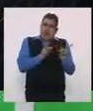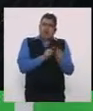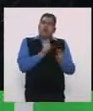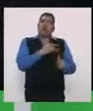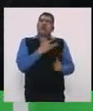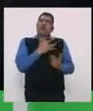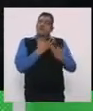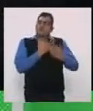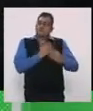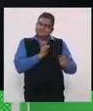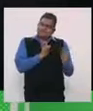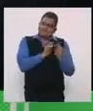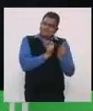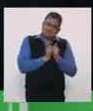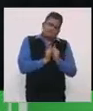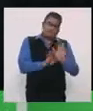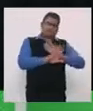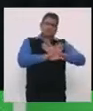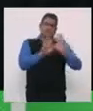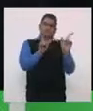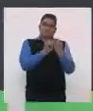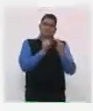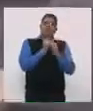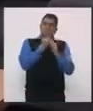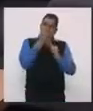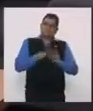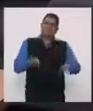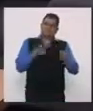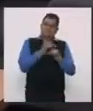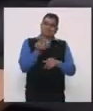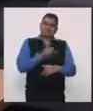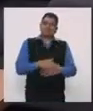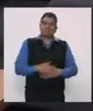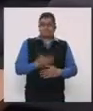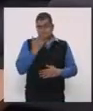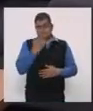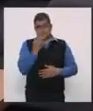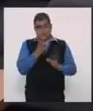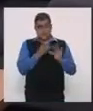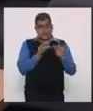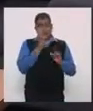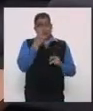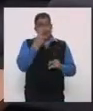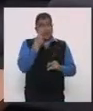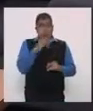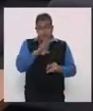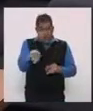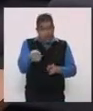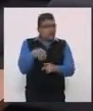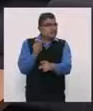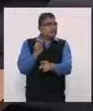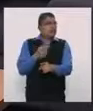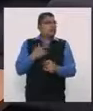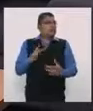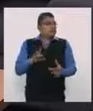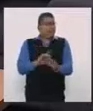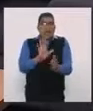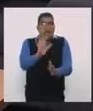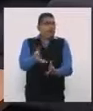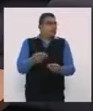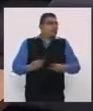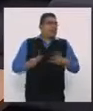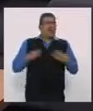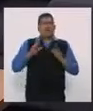y acompañados. Claro. Sí, totalmente. Y ver esto que nos dices, ¿no? Ver la muerte también como parte de la vida. Quizás sí